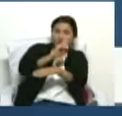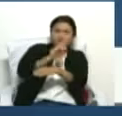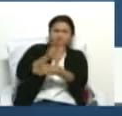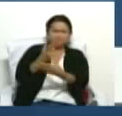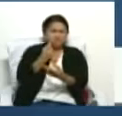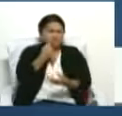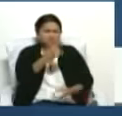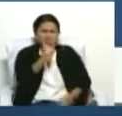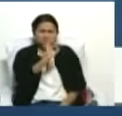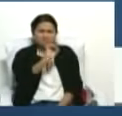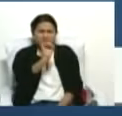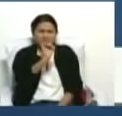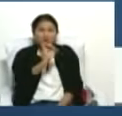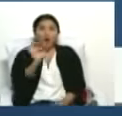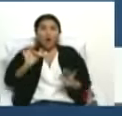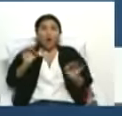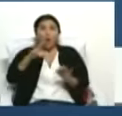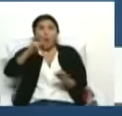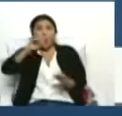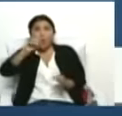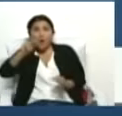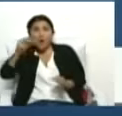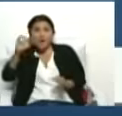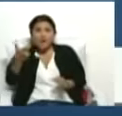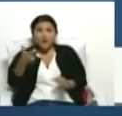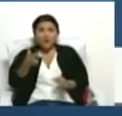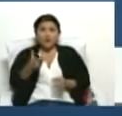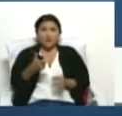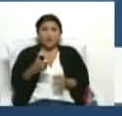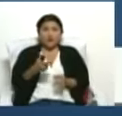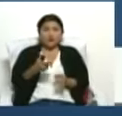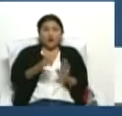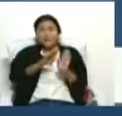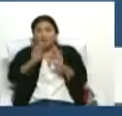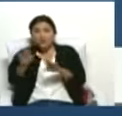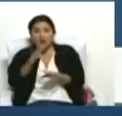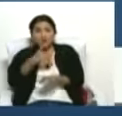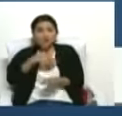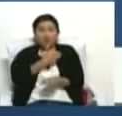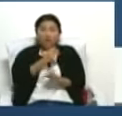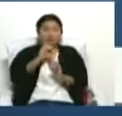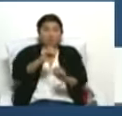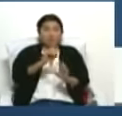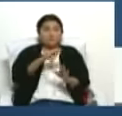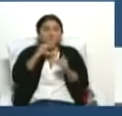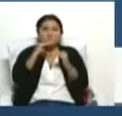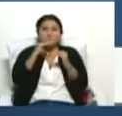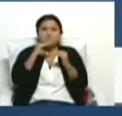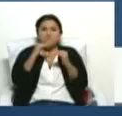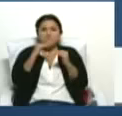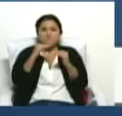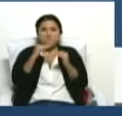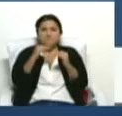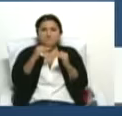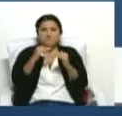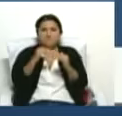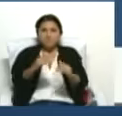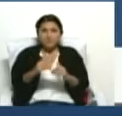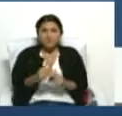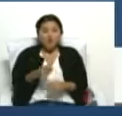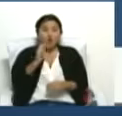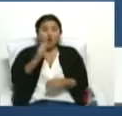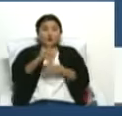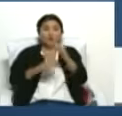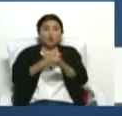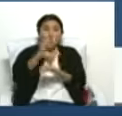a las llamadas ONG, entre comillas, financiadas por la USAID. No. Todo lo contrario, hubo una decisión de la Corte